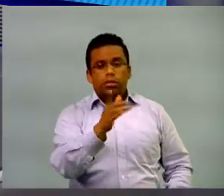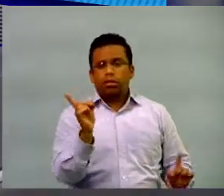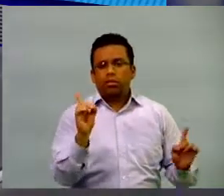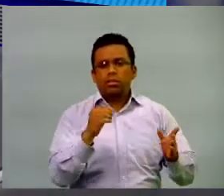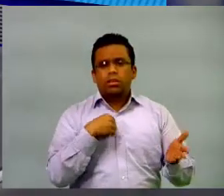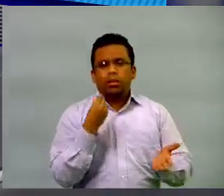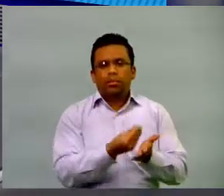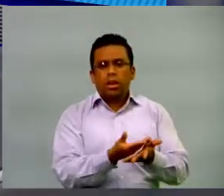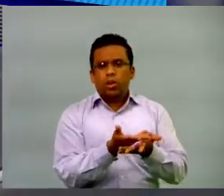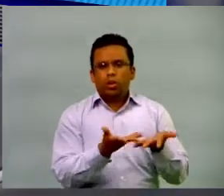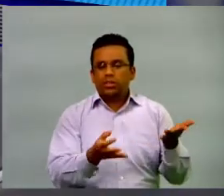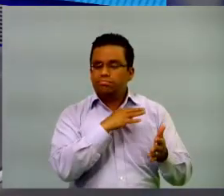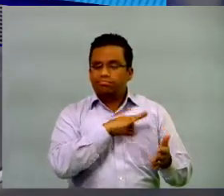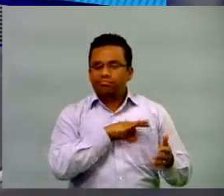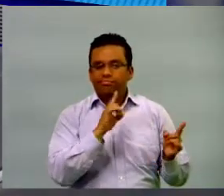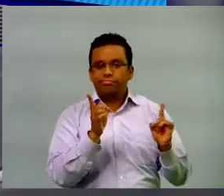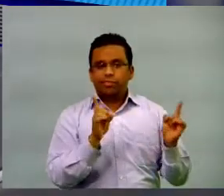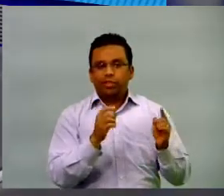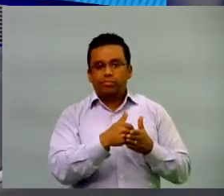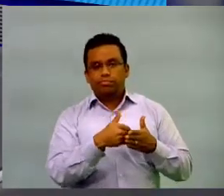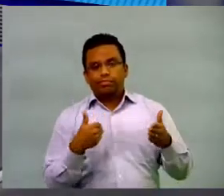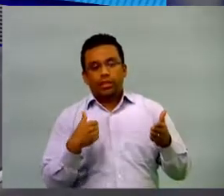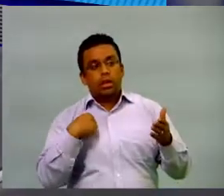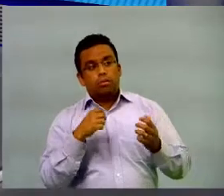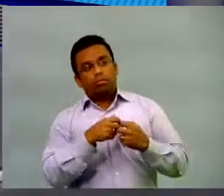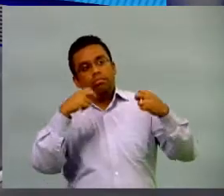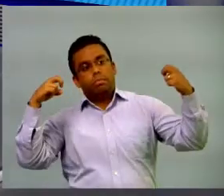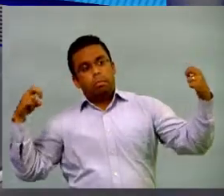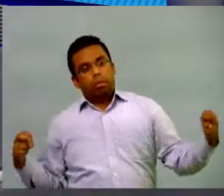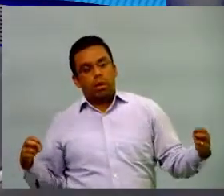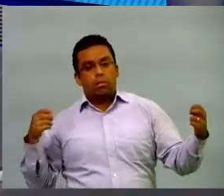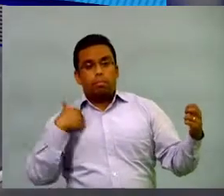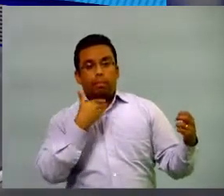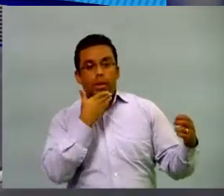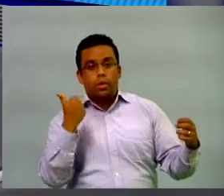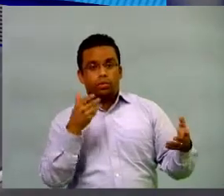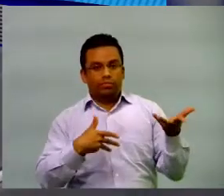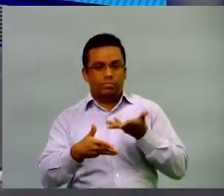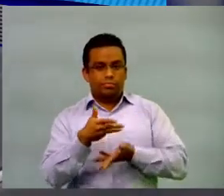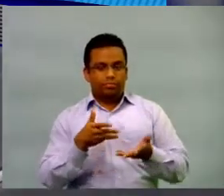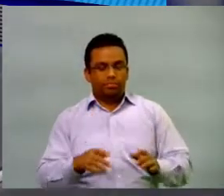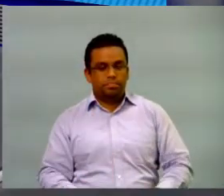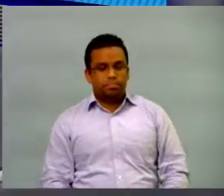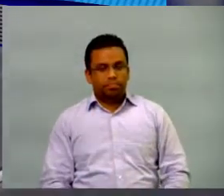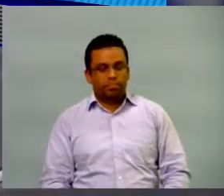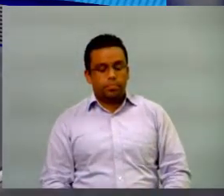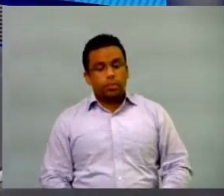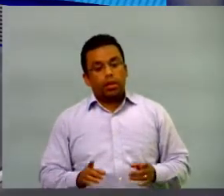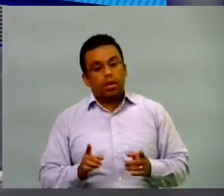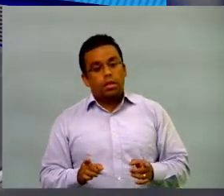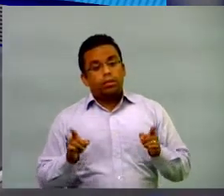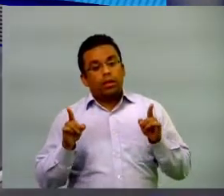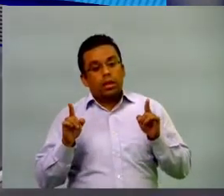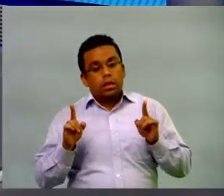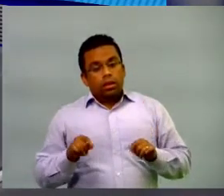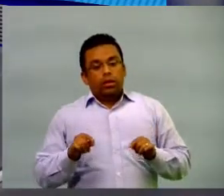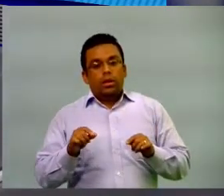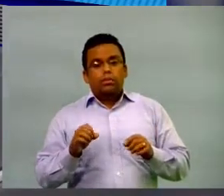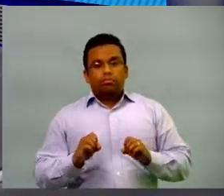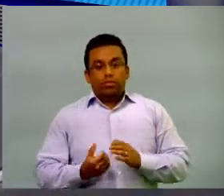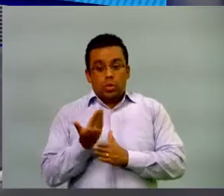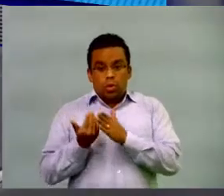gastos y demás asociados con los procesos de movilidad. También herramientas que mejoran